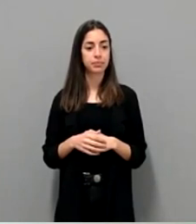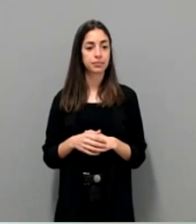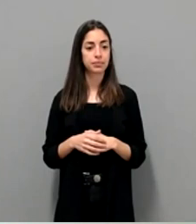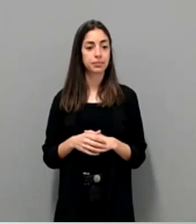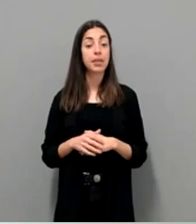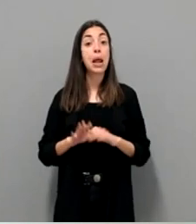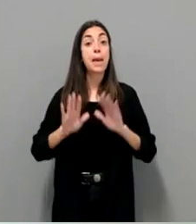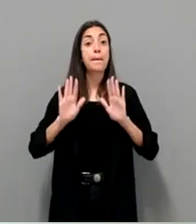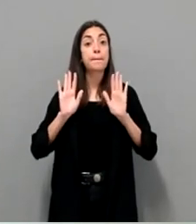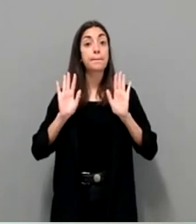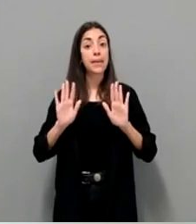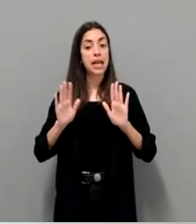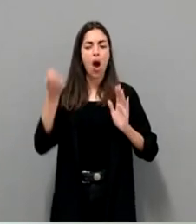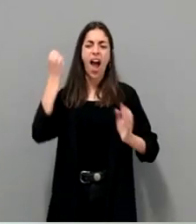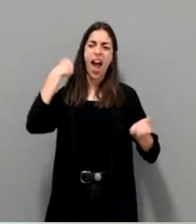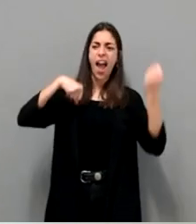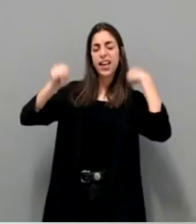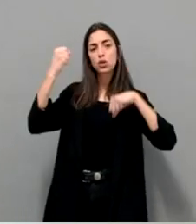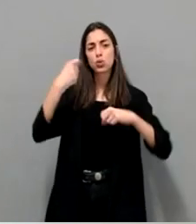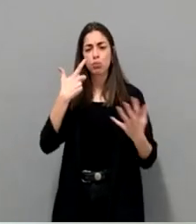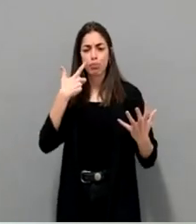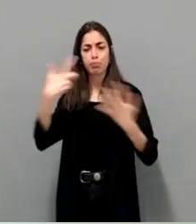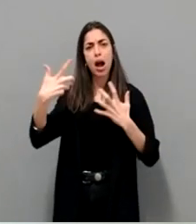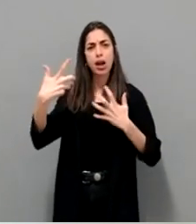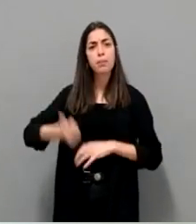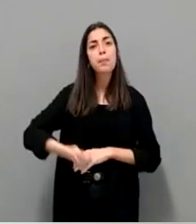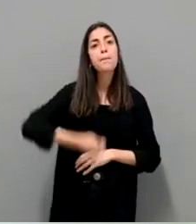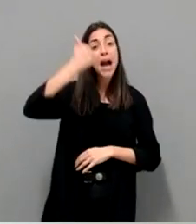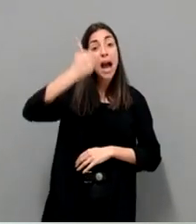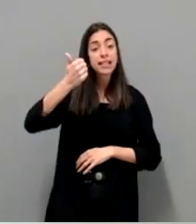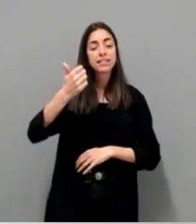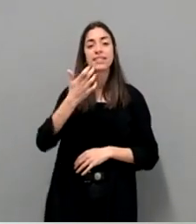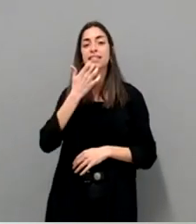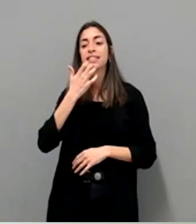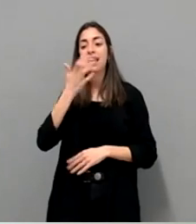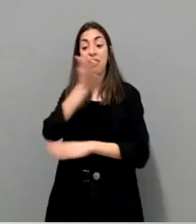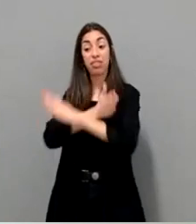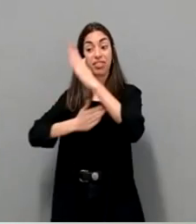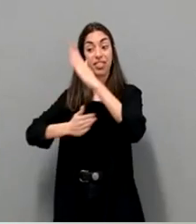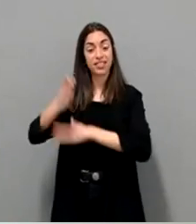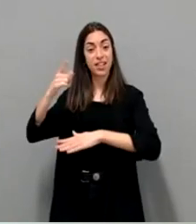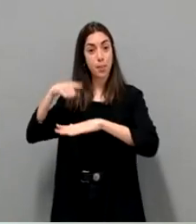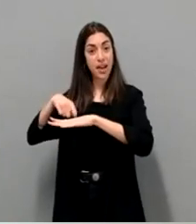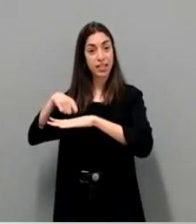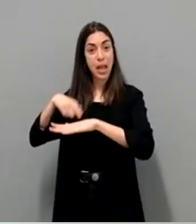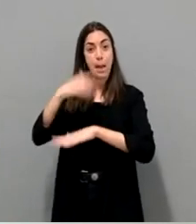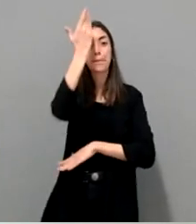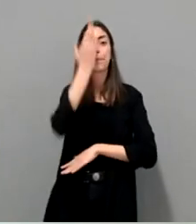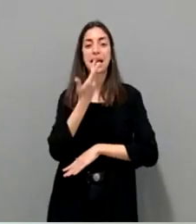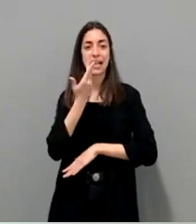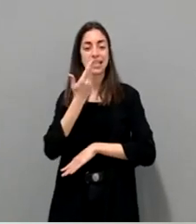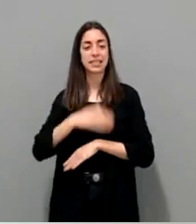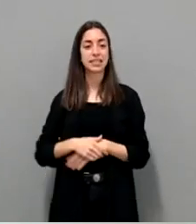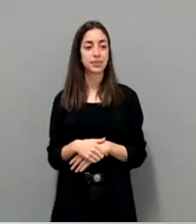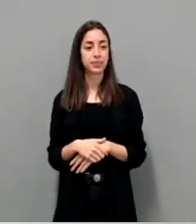Pero esta actitud se acentúa muchísimo más cuando la discapacidad es una parálisis cerebral.